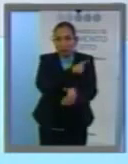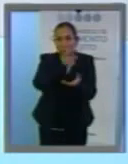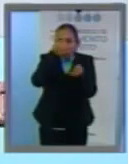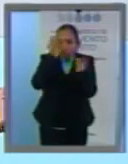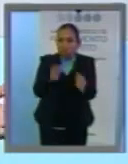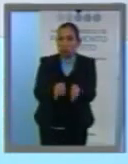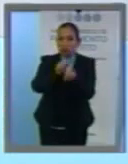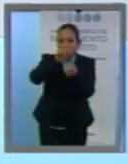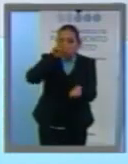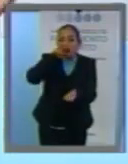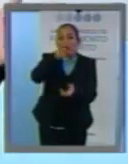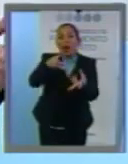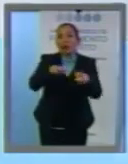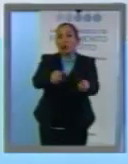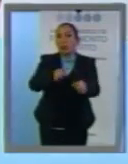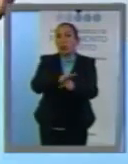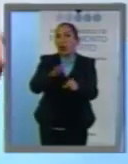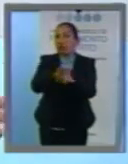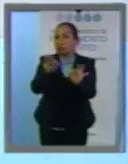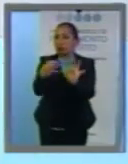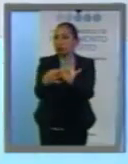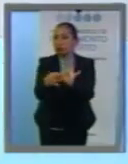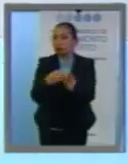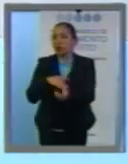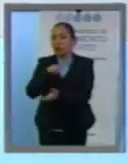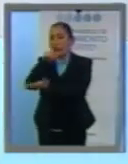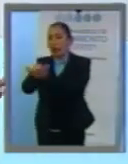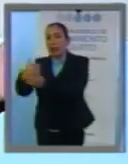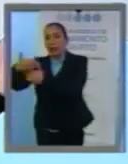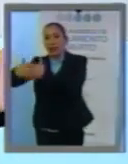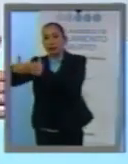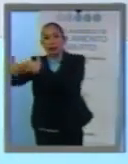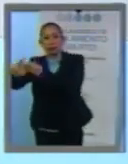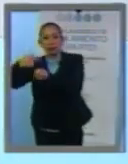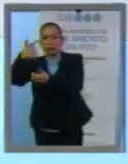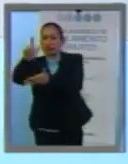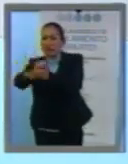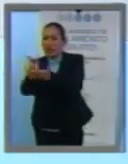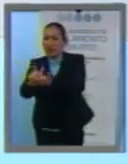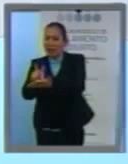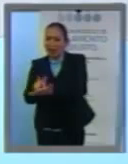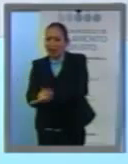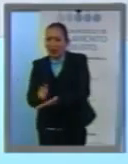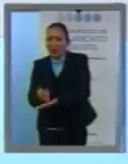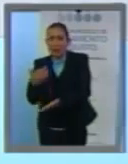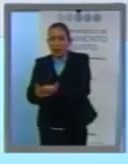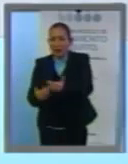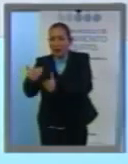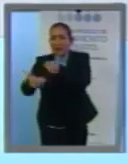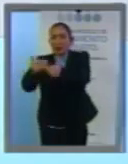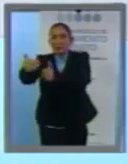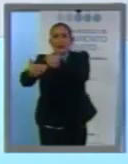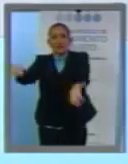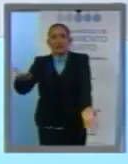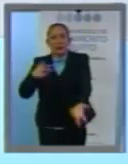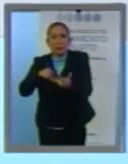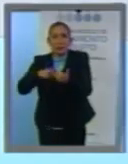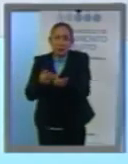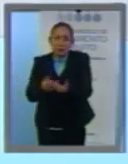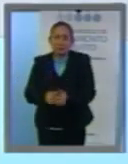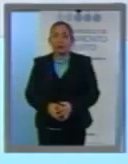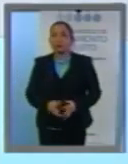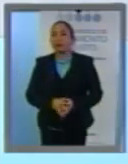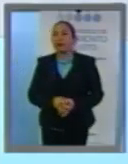transparencia, no se digan las leyes de archivos, en fin, todas estas que son leyes que están encaminando.